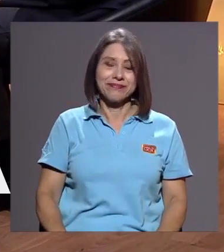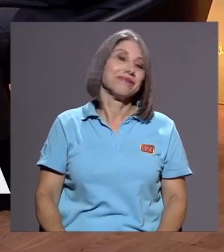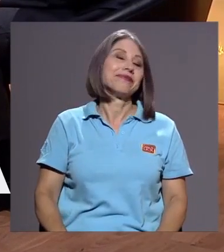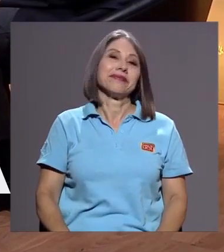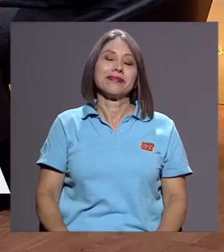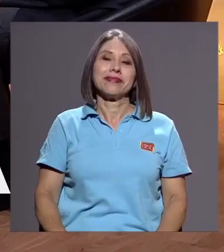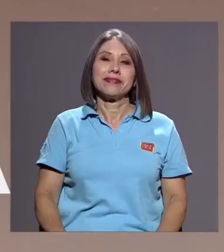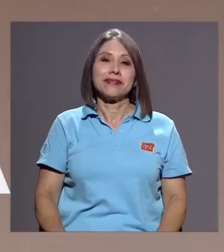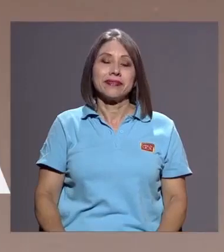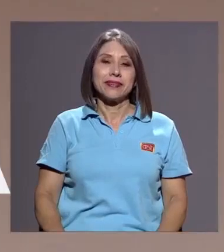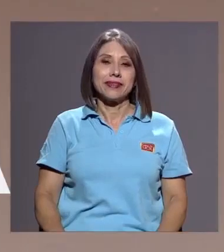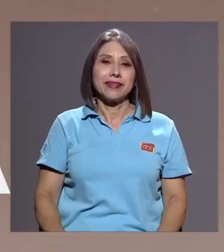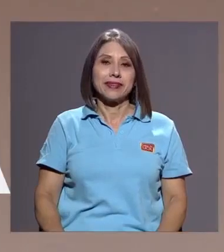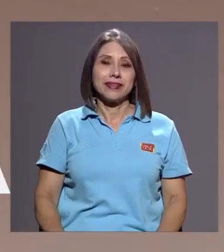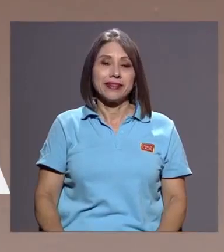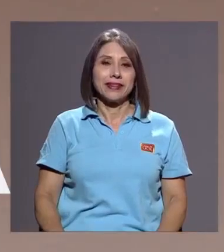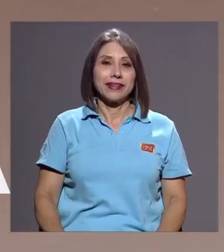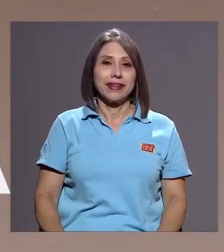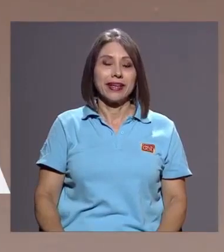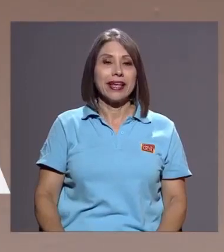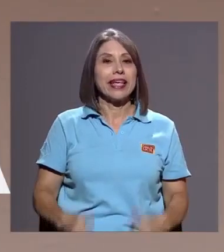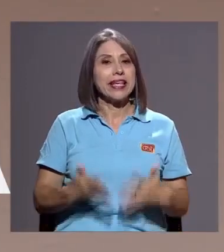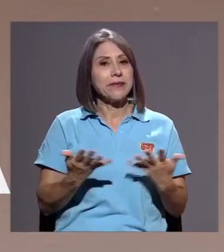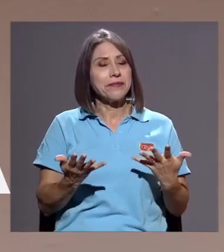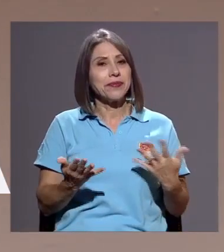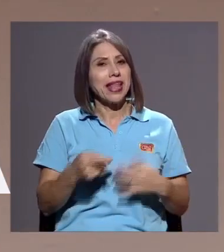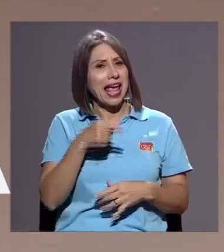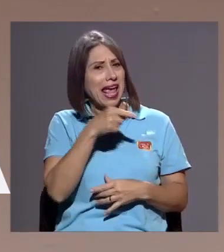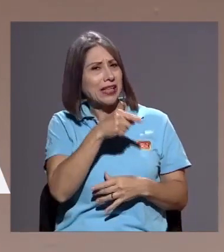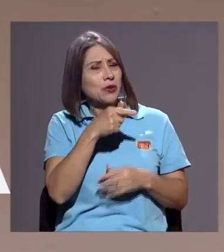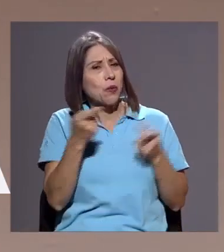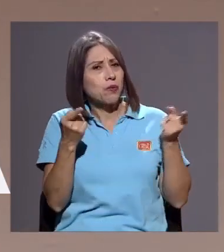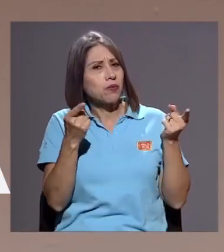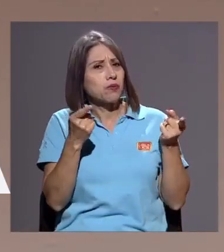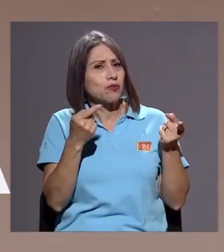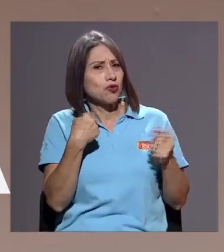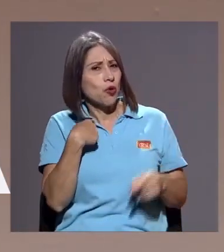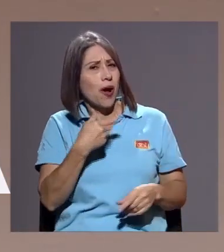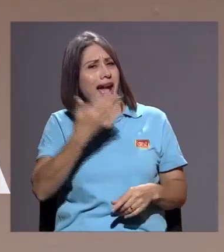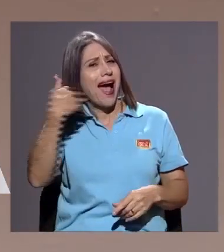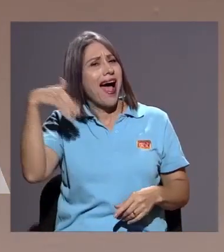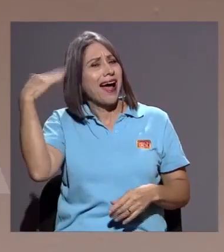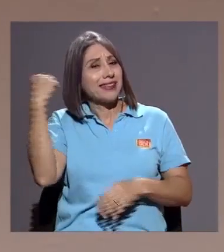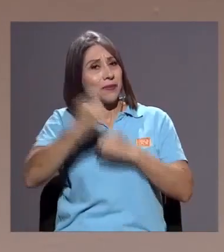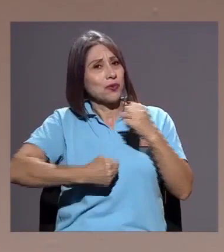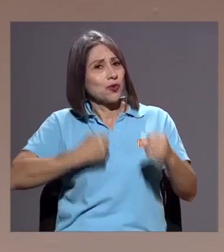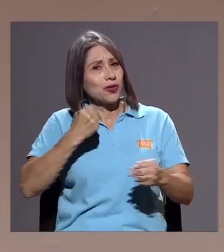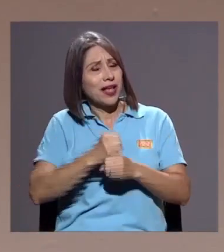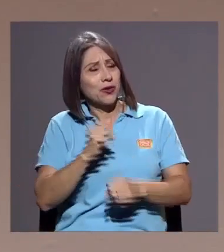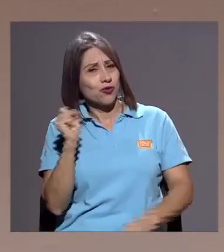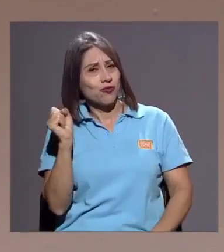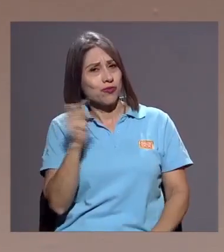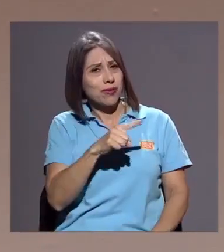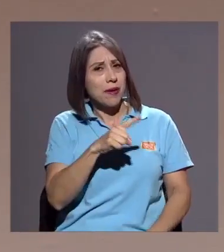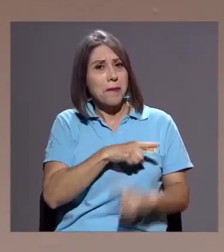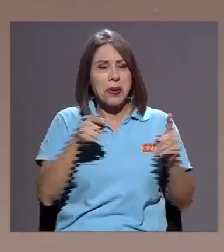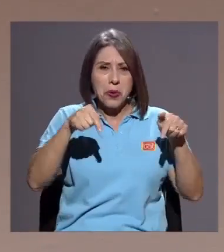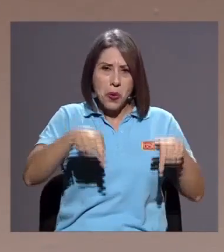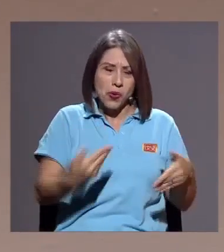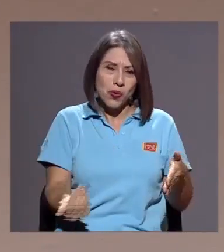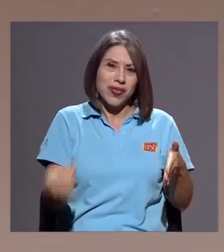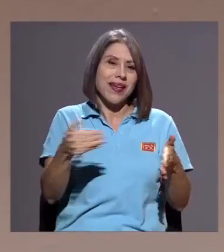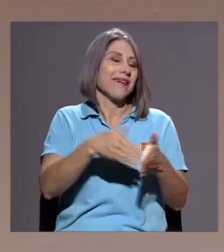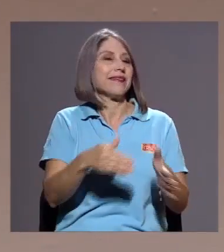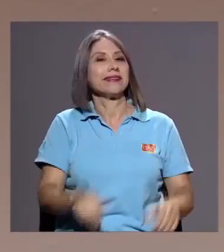Y ese te lo hice hace muchos años y te lo voy a volver a hacer.